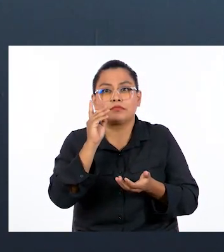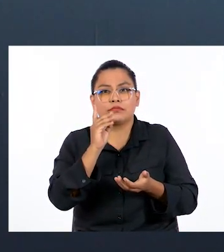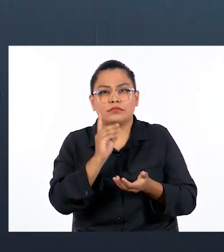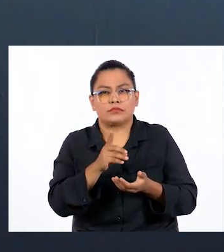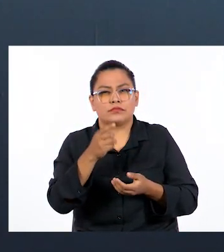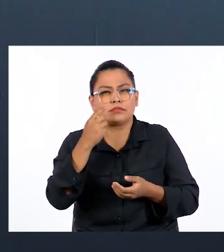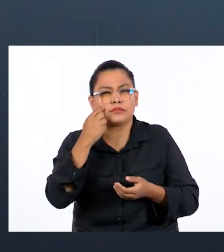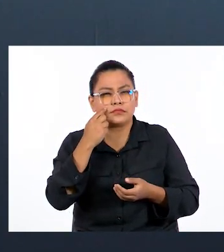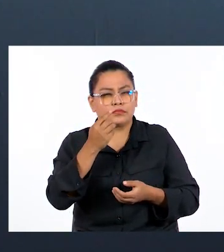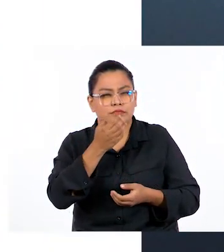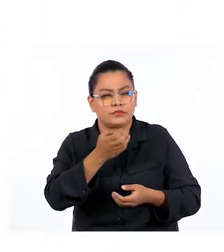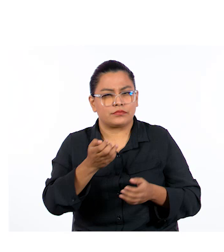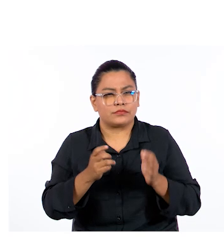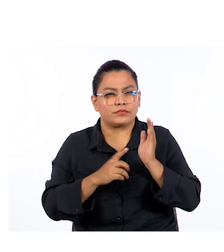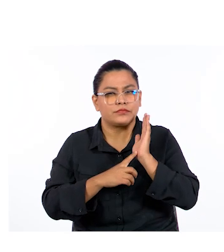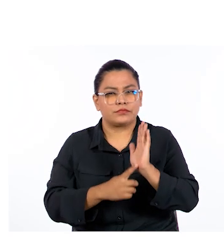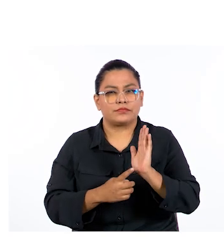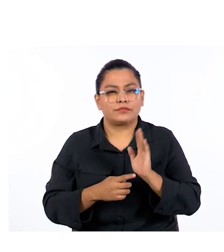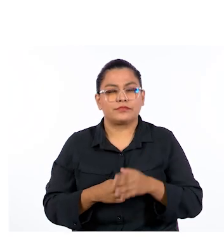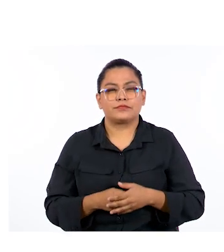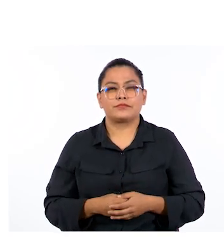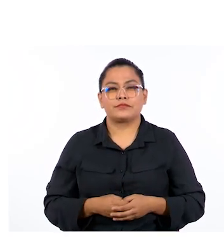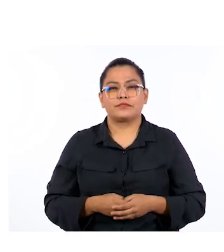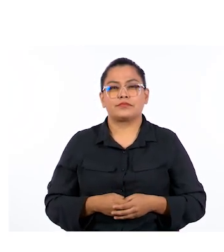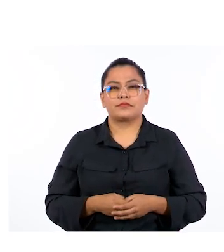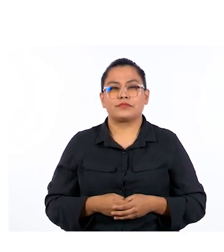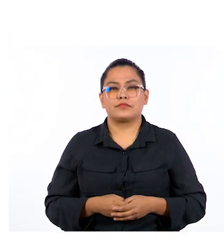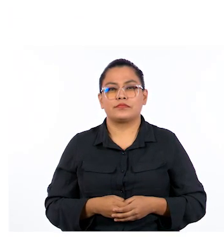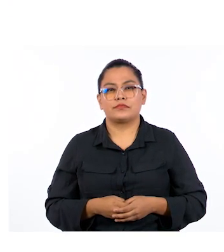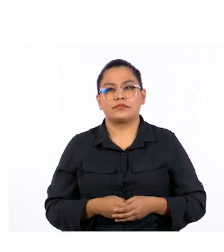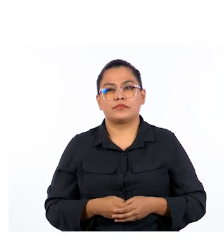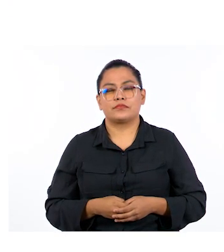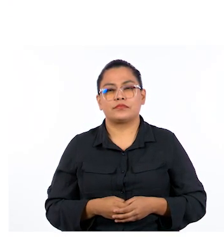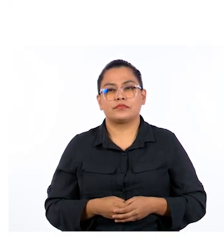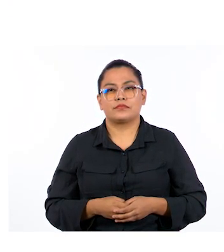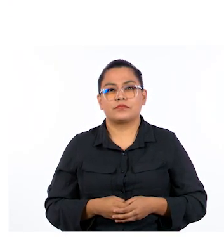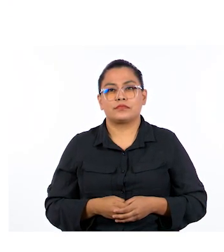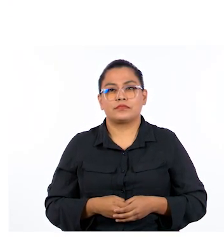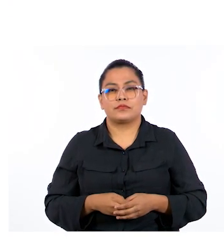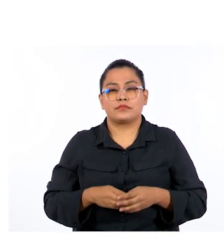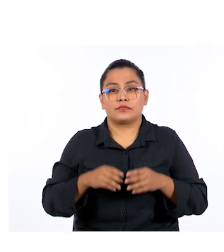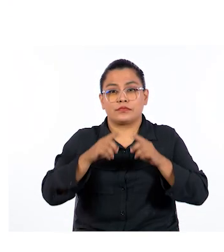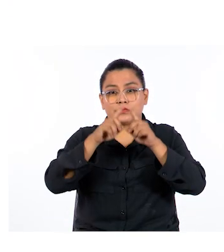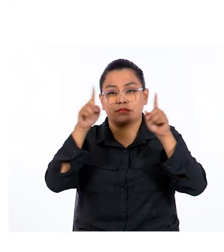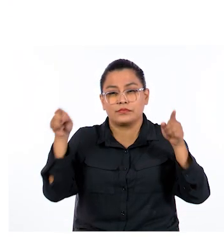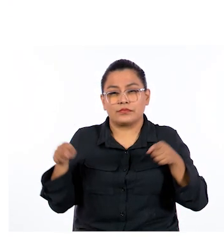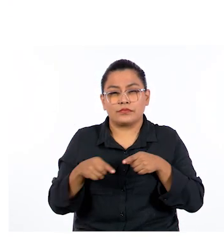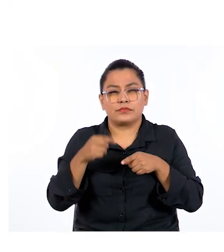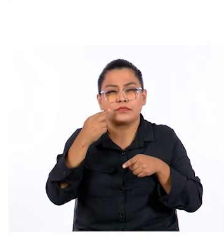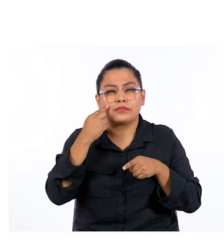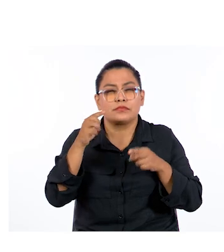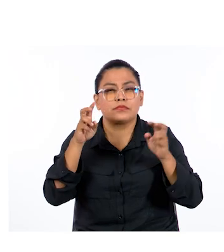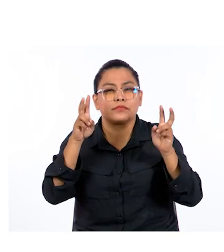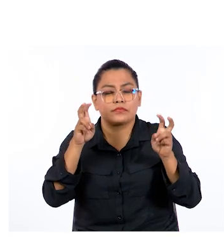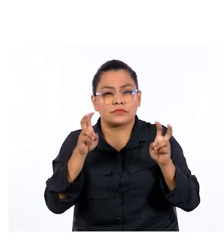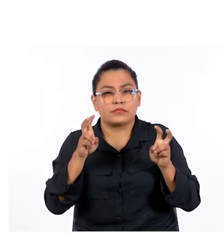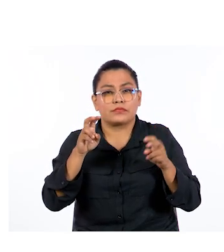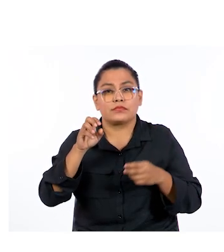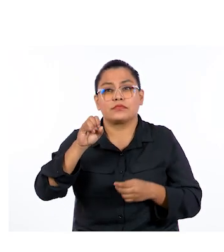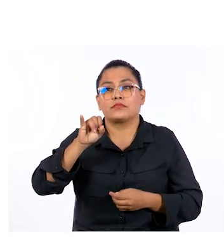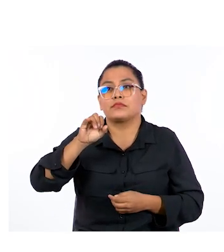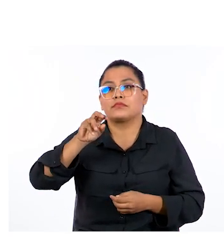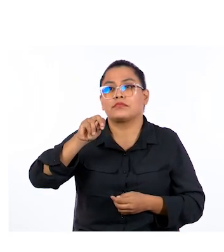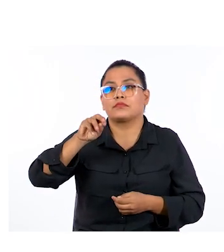elementos. En la parte superior se indican los contenidos y los indicadores de logro que se trabajarán esta semana